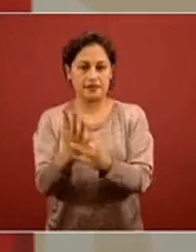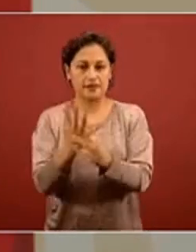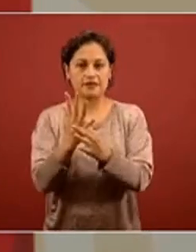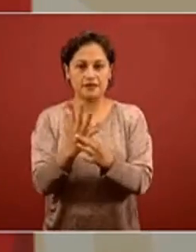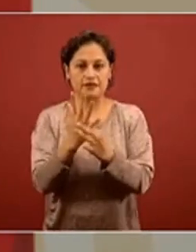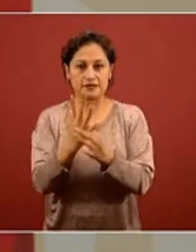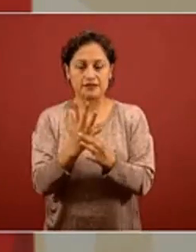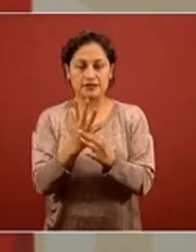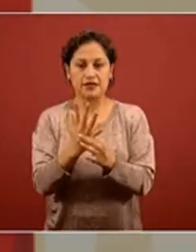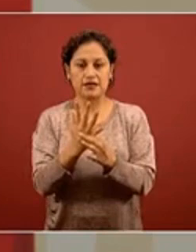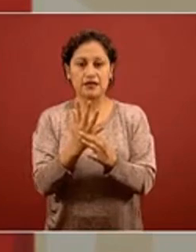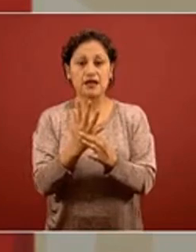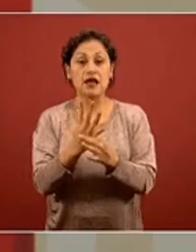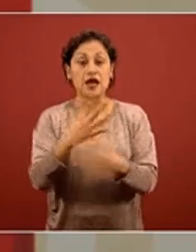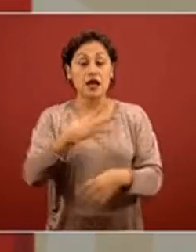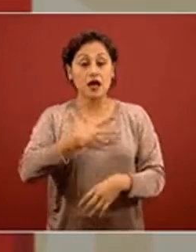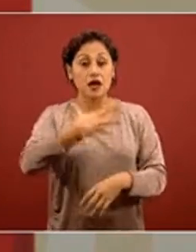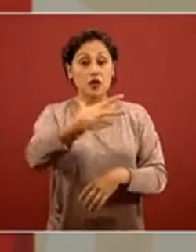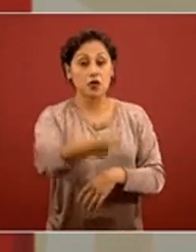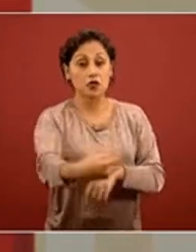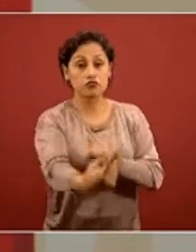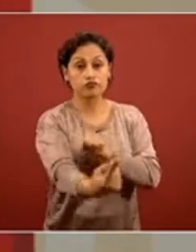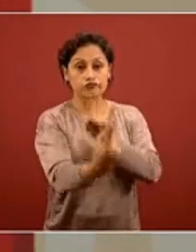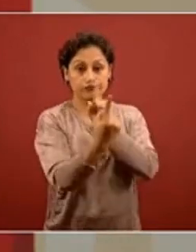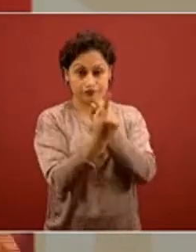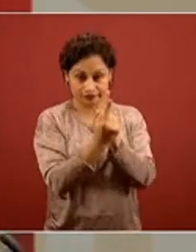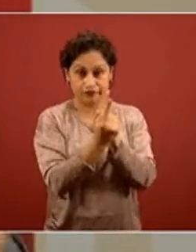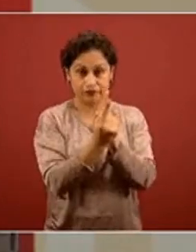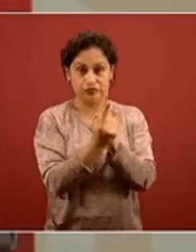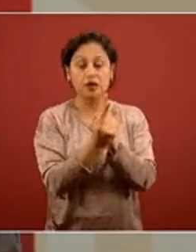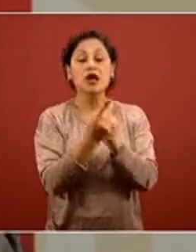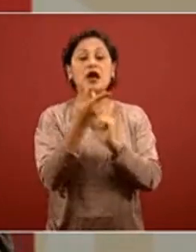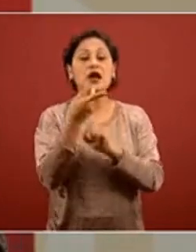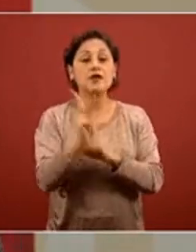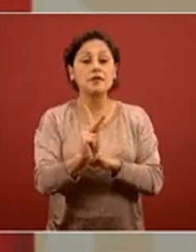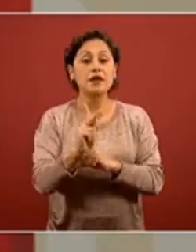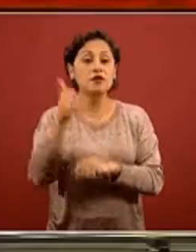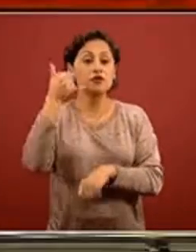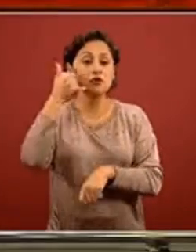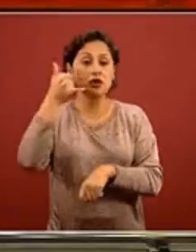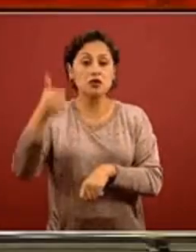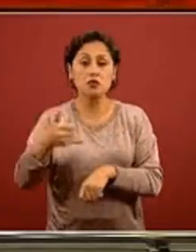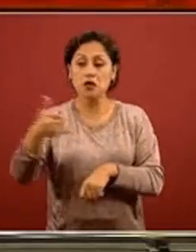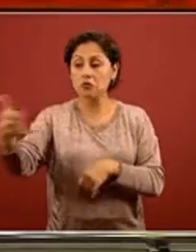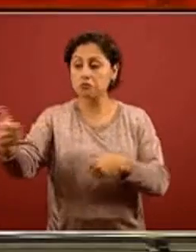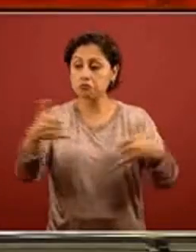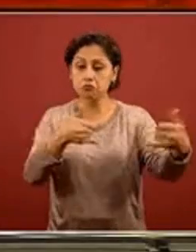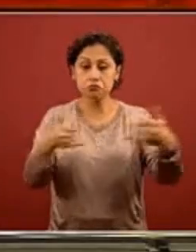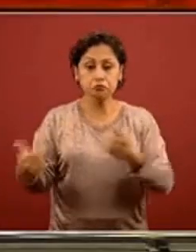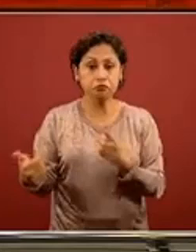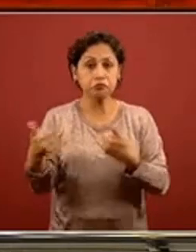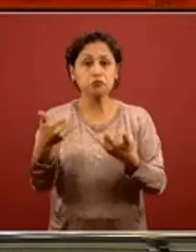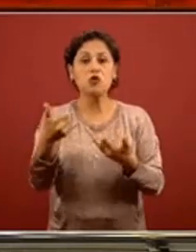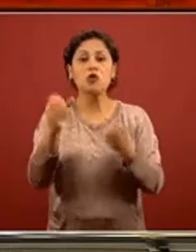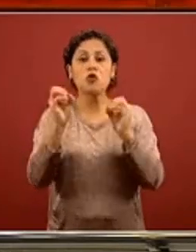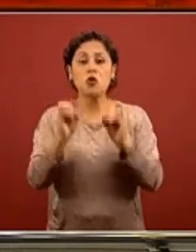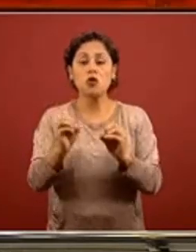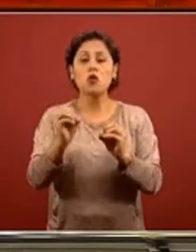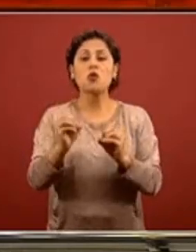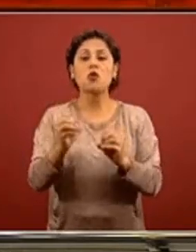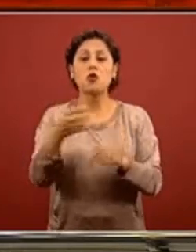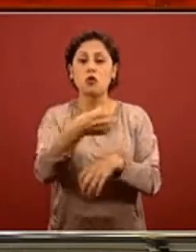de un objeto inerte, a través de que me compartieron el celular o me compartieron una botella, etcétera, excepto que se la